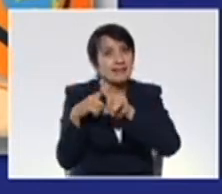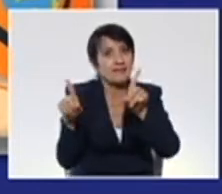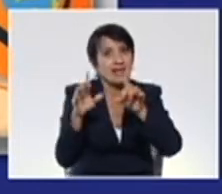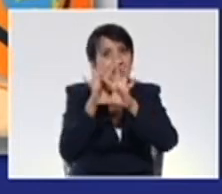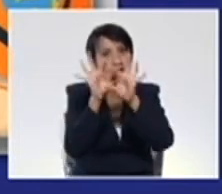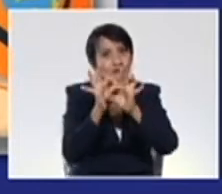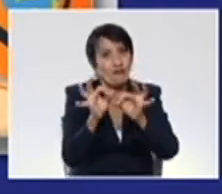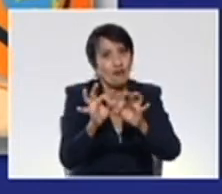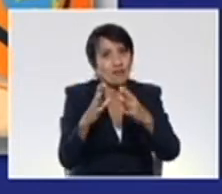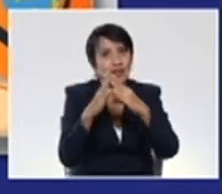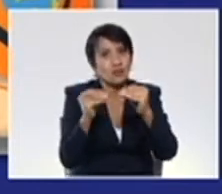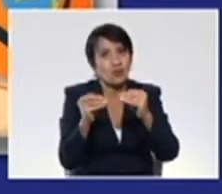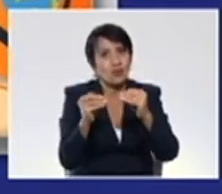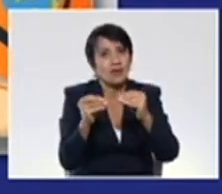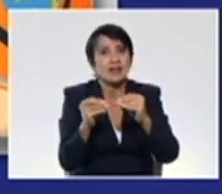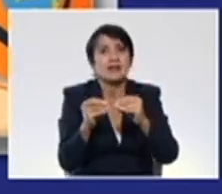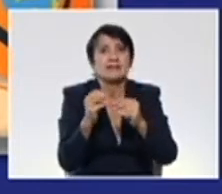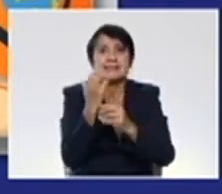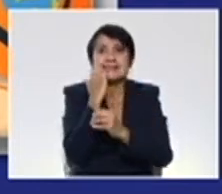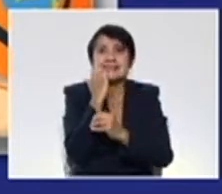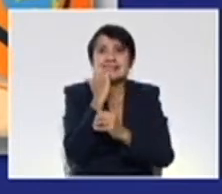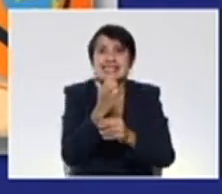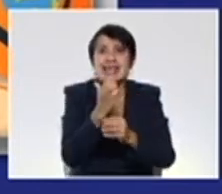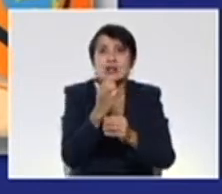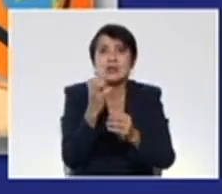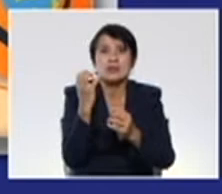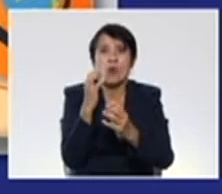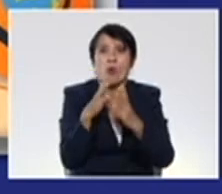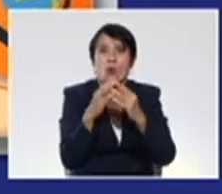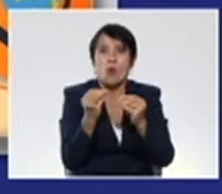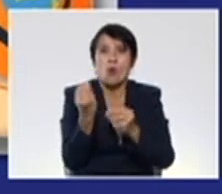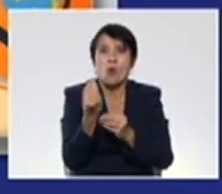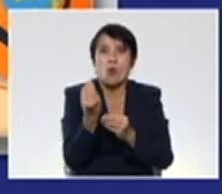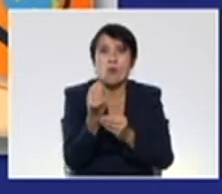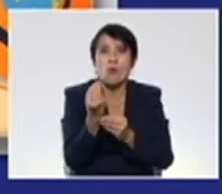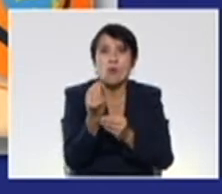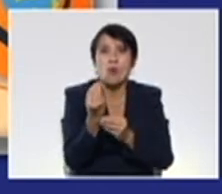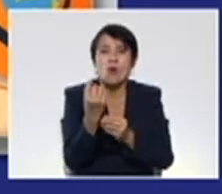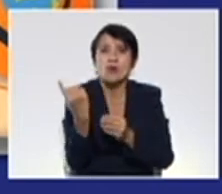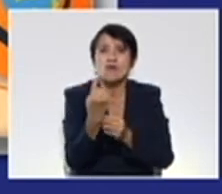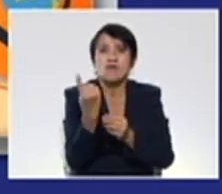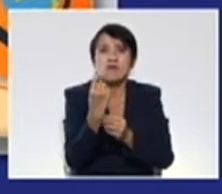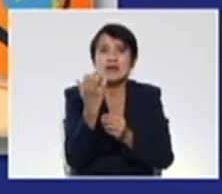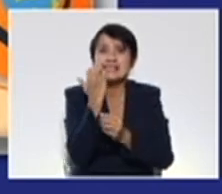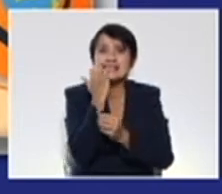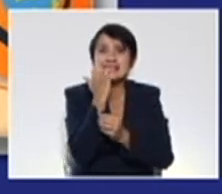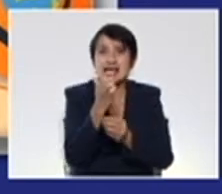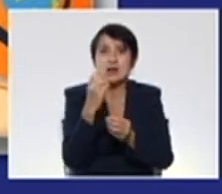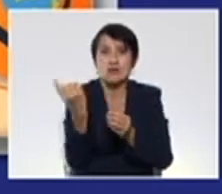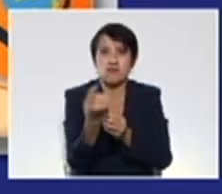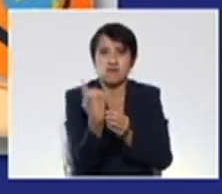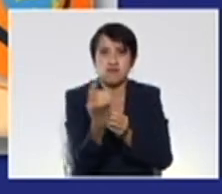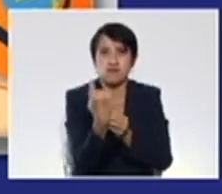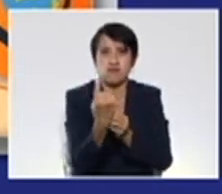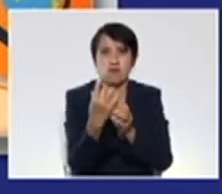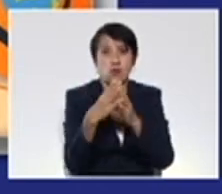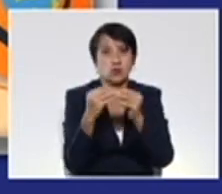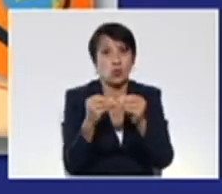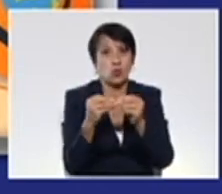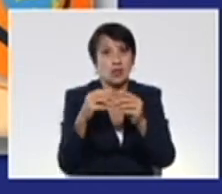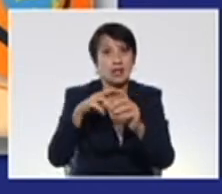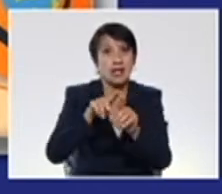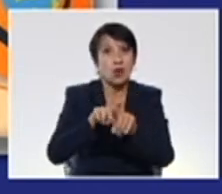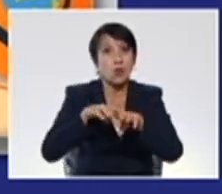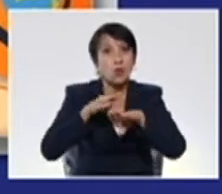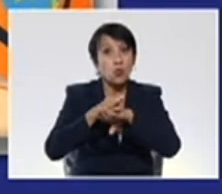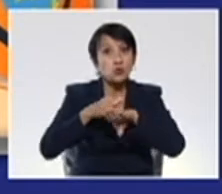del hielo, que mucho nos gusta ese granizado para hacer los jugos o los batidos bien fríos. Bueno, resulta que esa aspa que ven en la